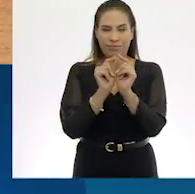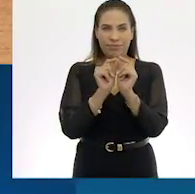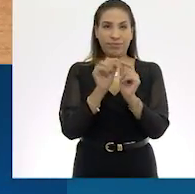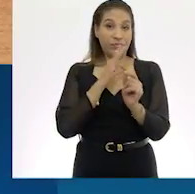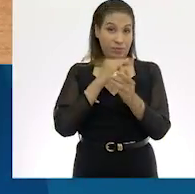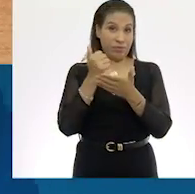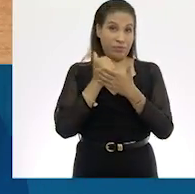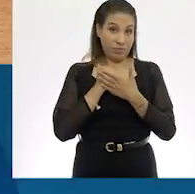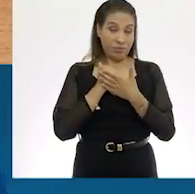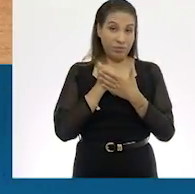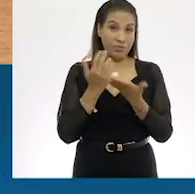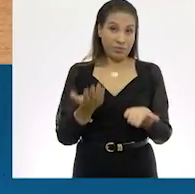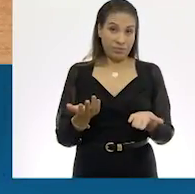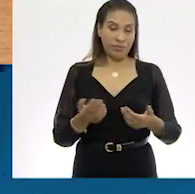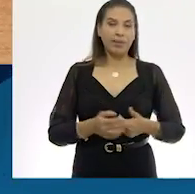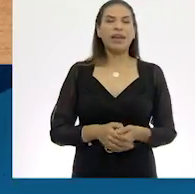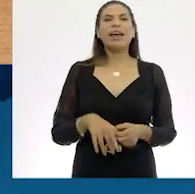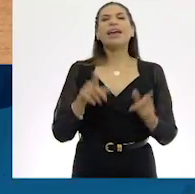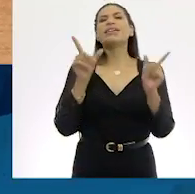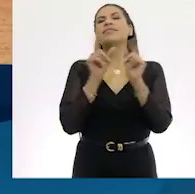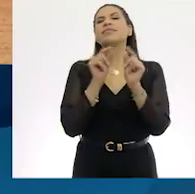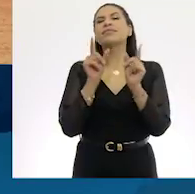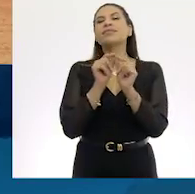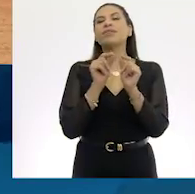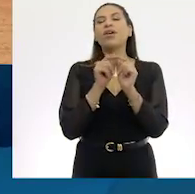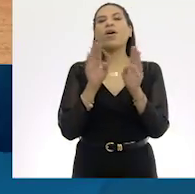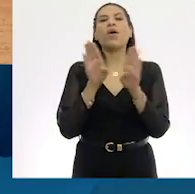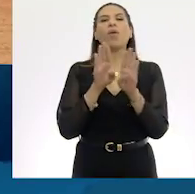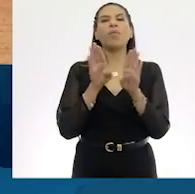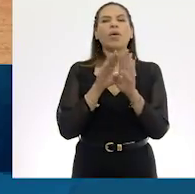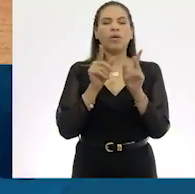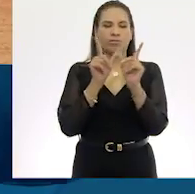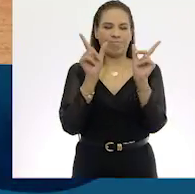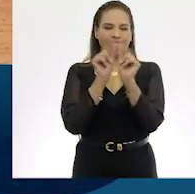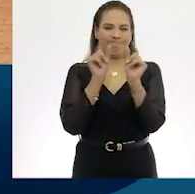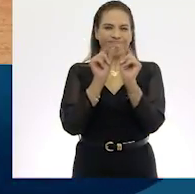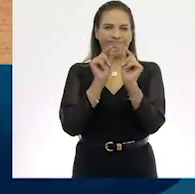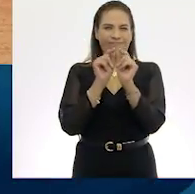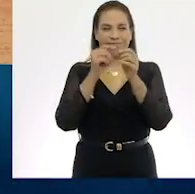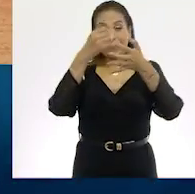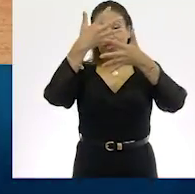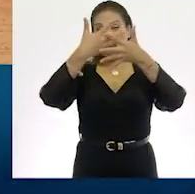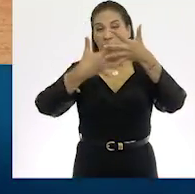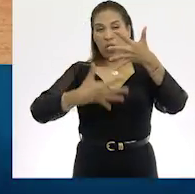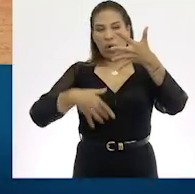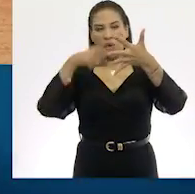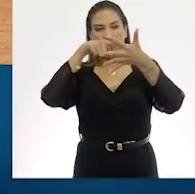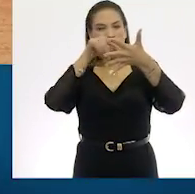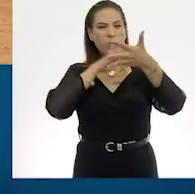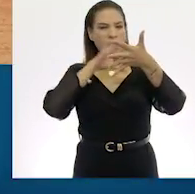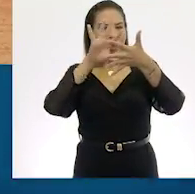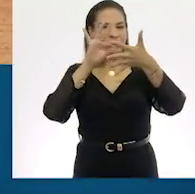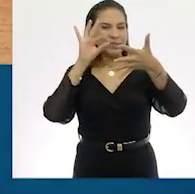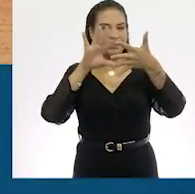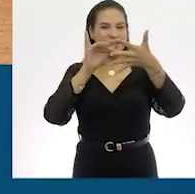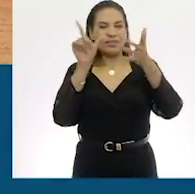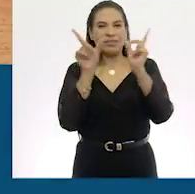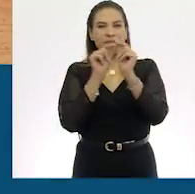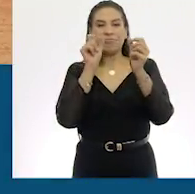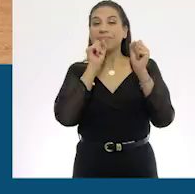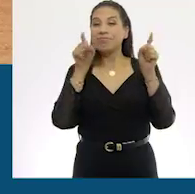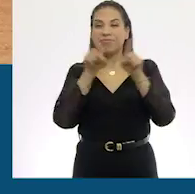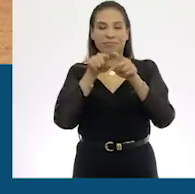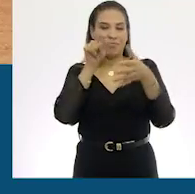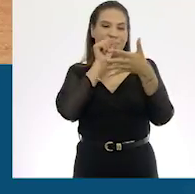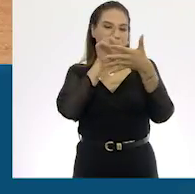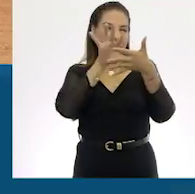claro. El resumen es una versión corta de un texto donde se pueden utilizar las